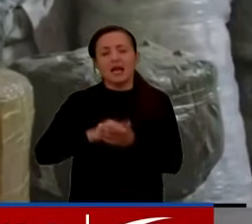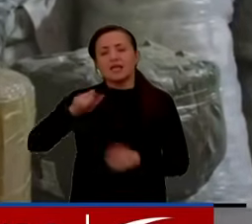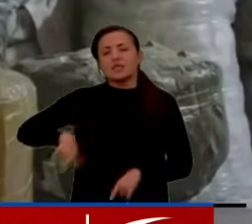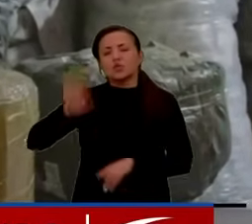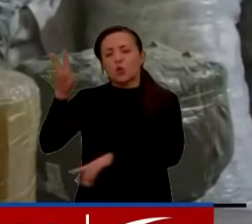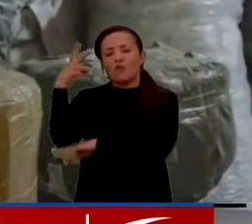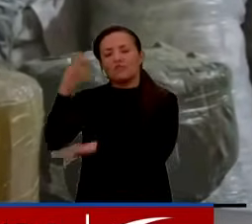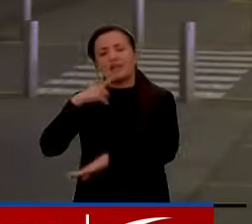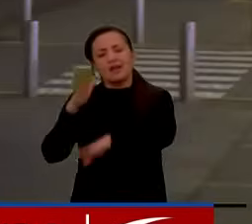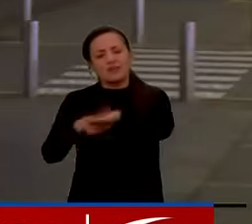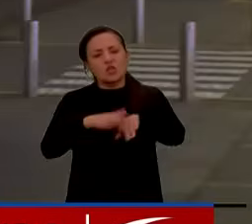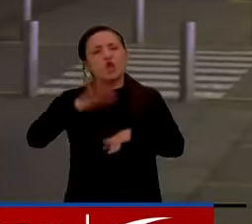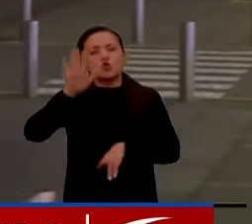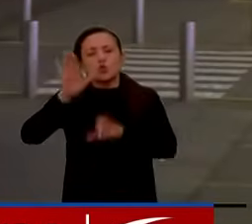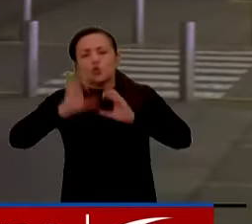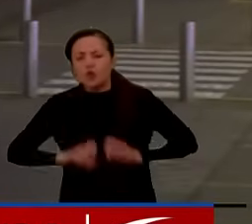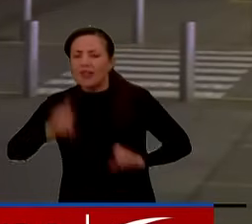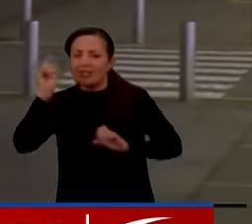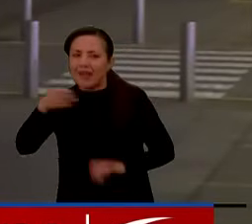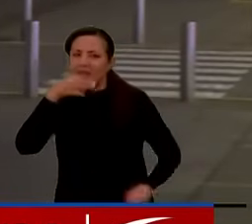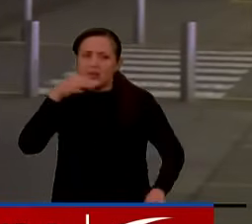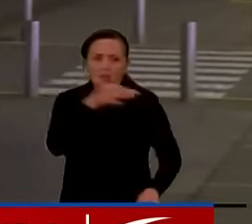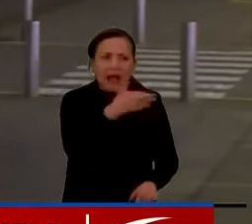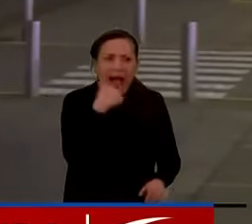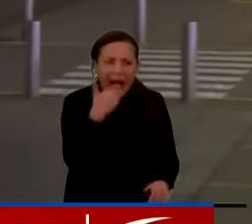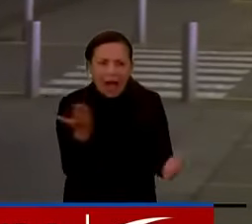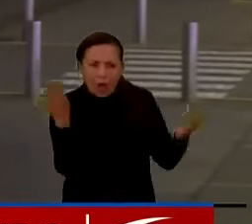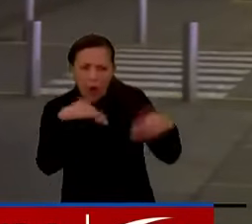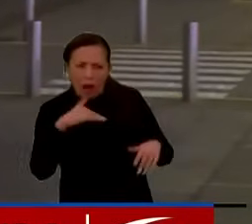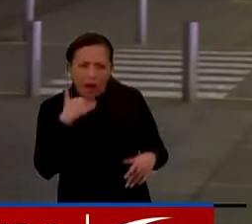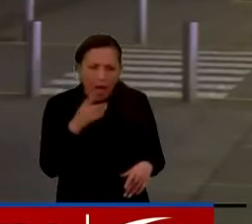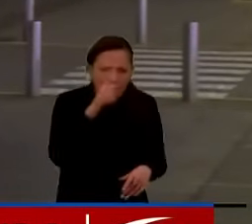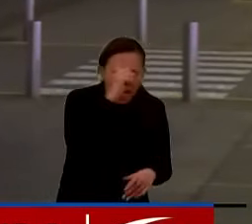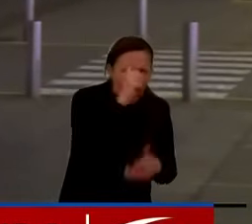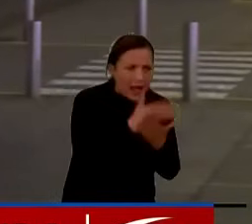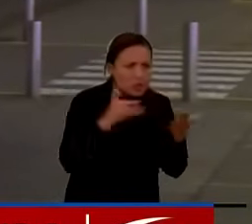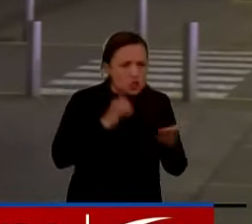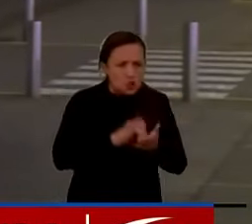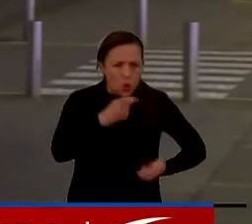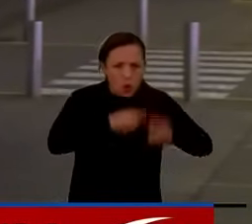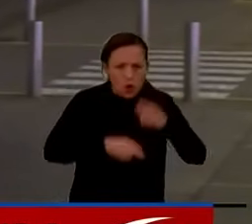a denunciar oportunamente cualquier irregularidad o sospecha sobre la comercialización ilegal de mercancías.